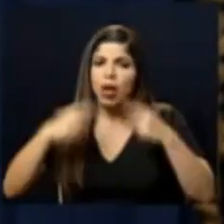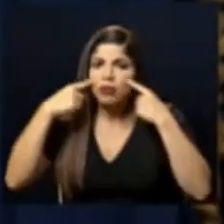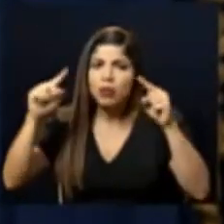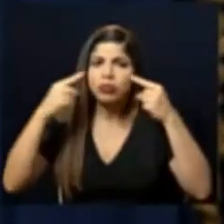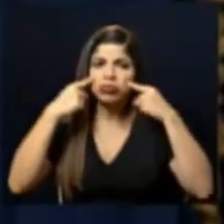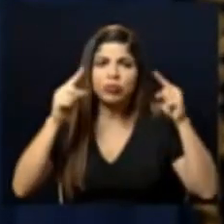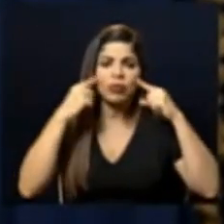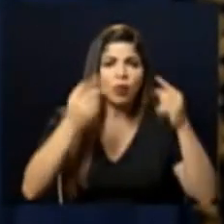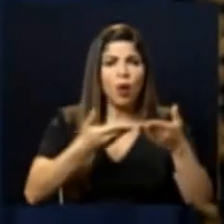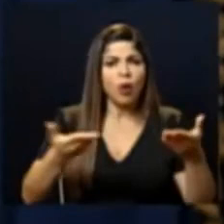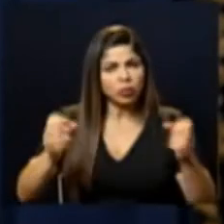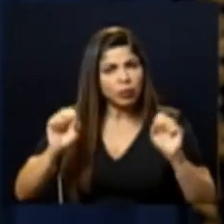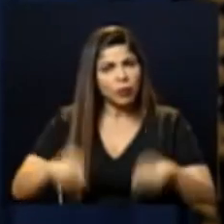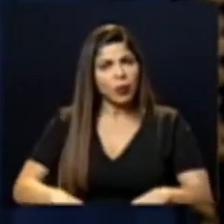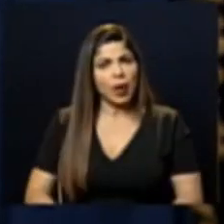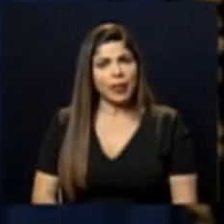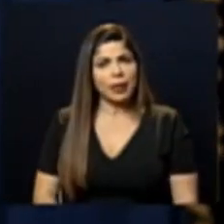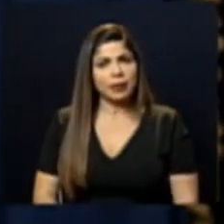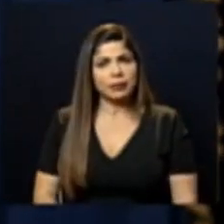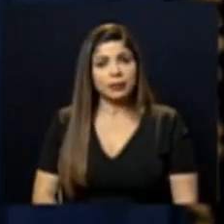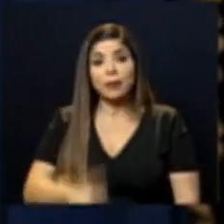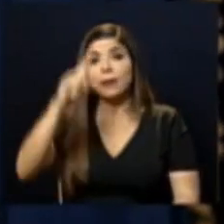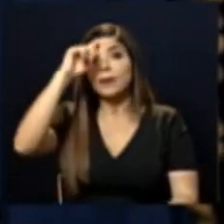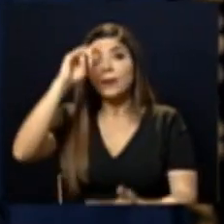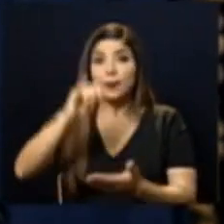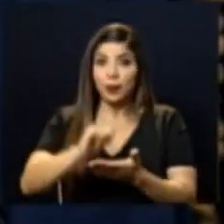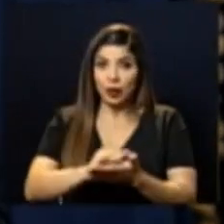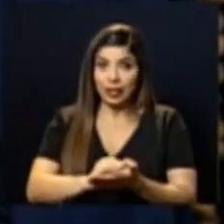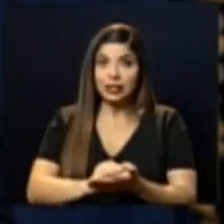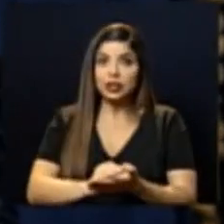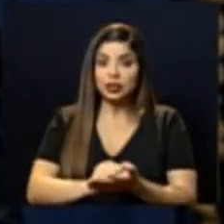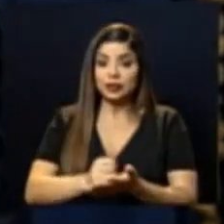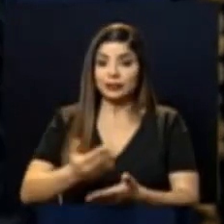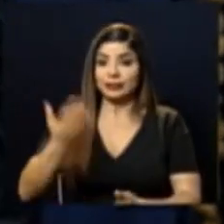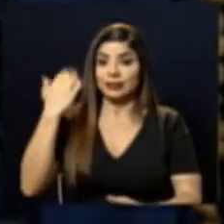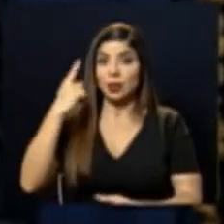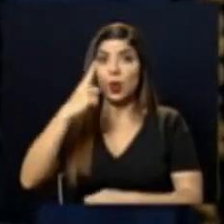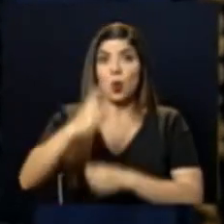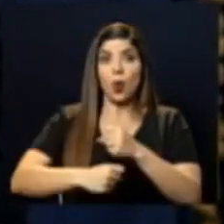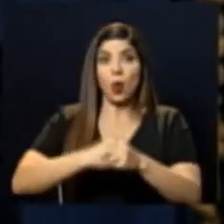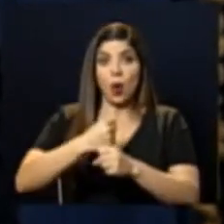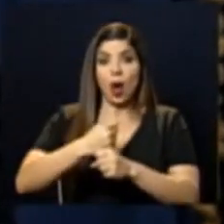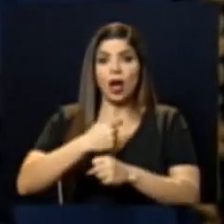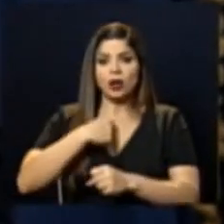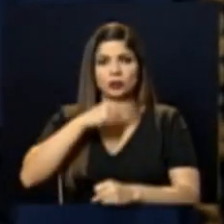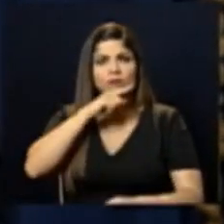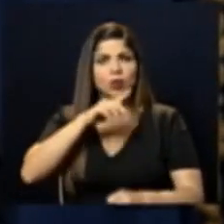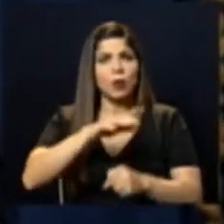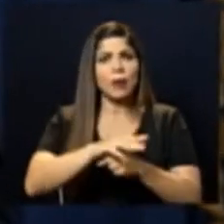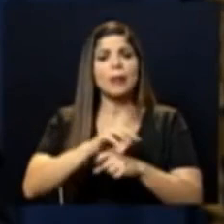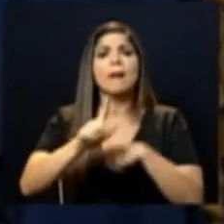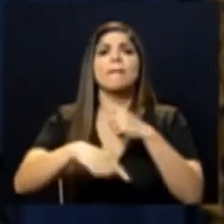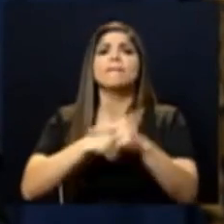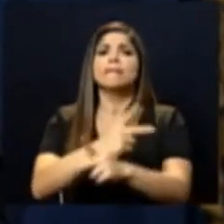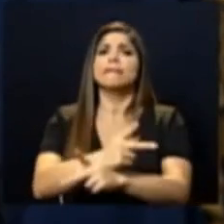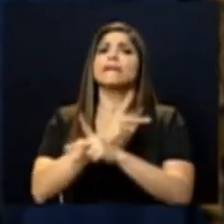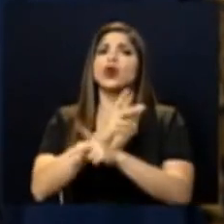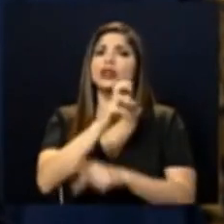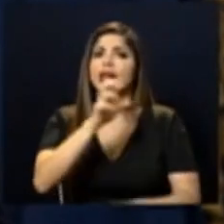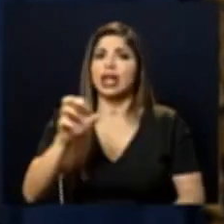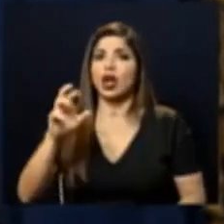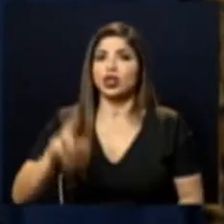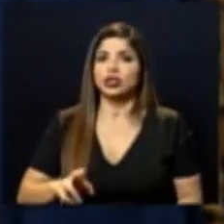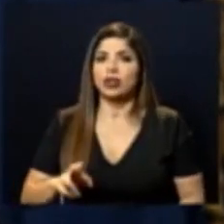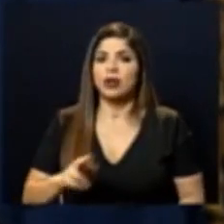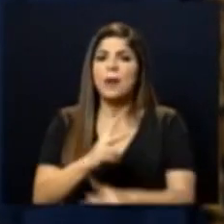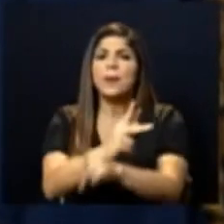cosas. Es por eso que hace un año me comprometí a proteger a Costa Rica frente al riesgo